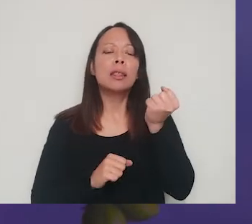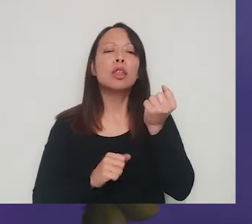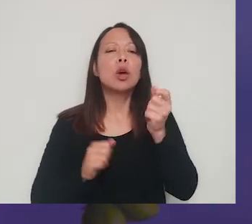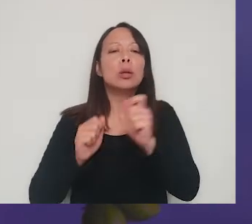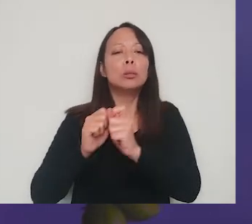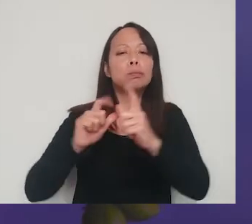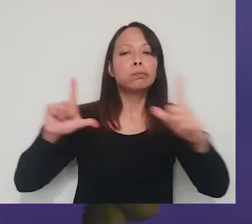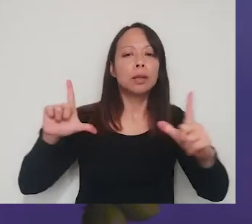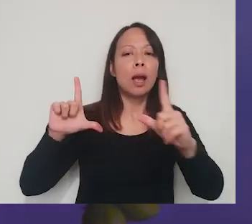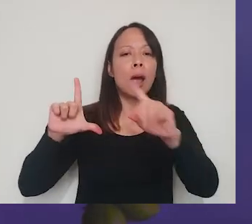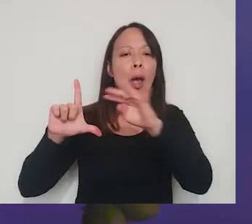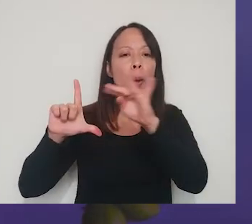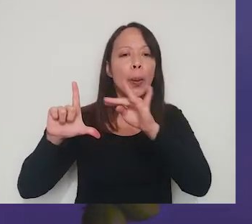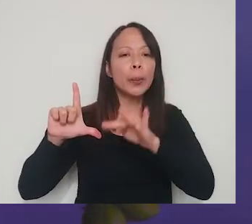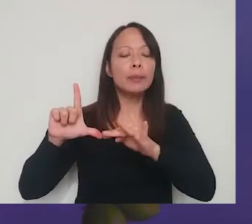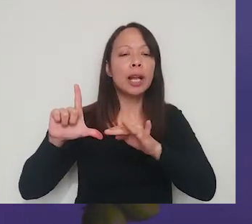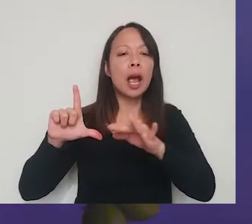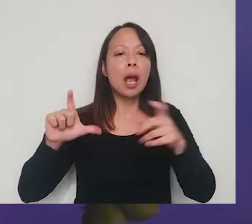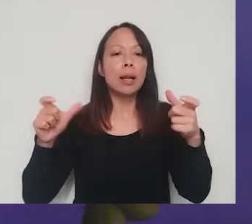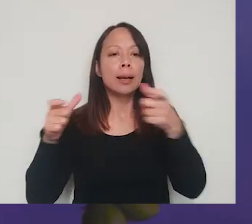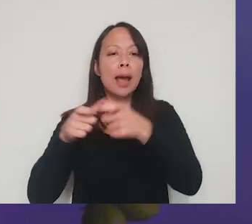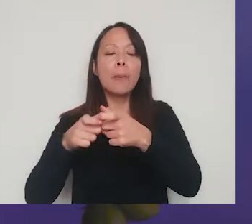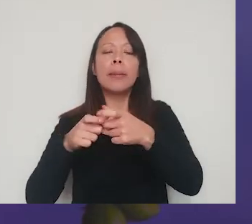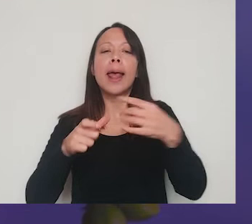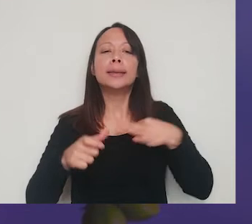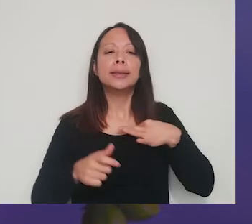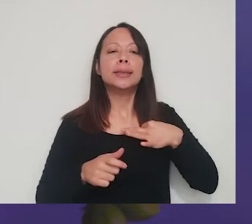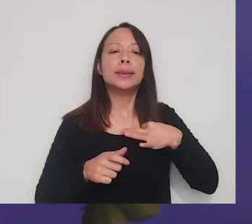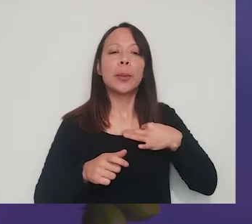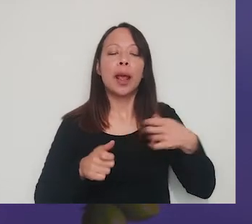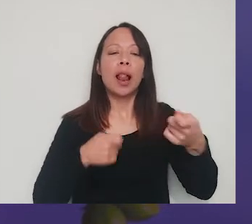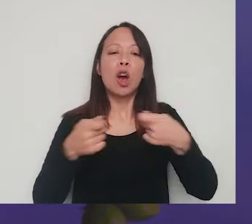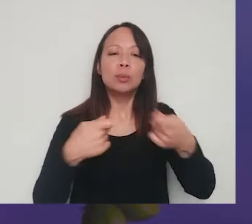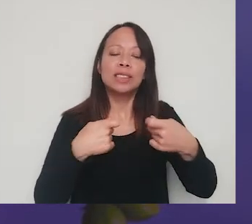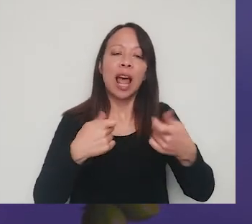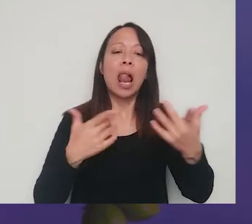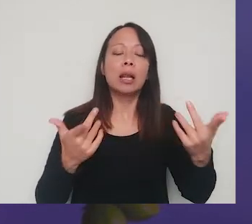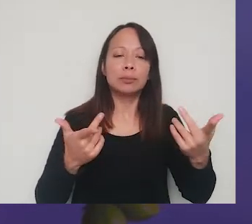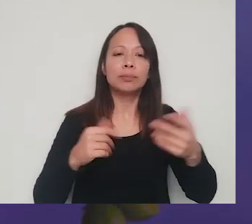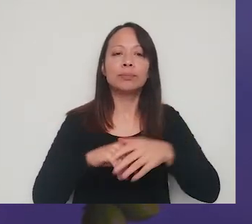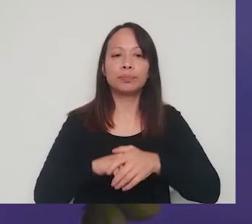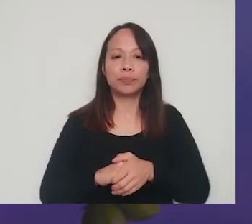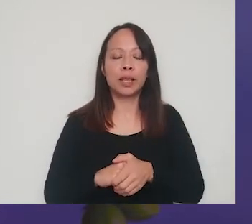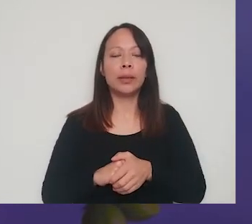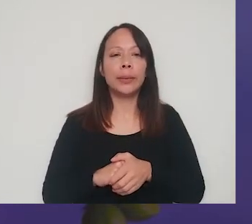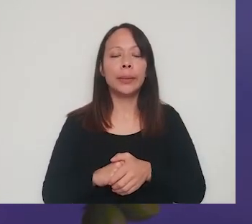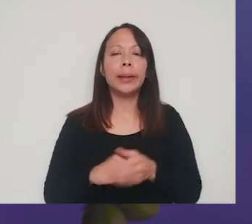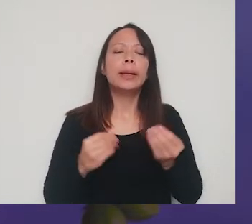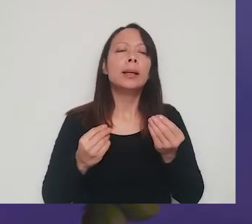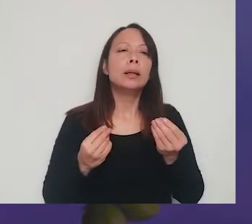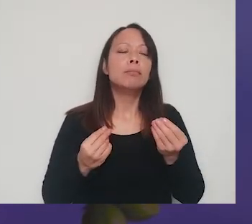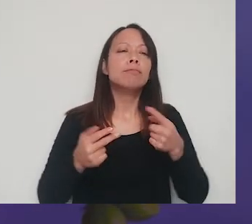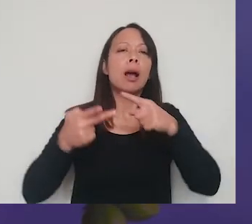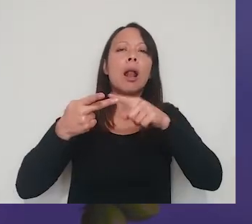fue acompañada por un plenario que dictó la Cámara Civil y Comercial Federal siguiendo esta misma línea. ¿Qué pasa